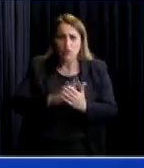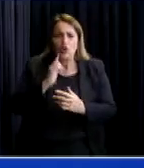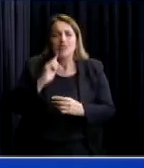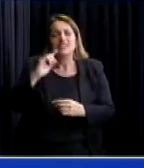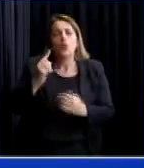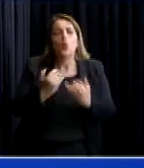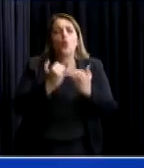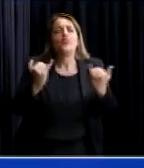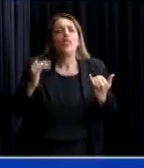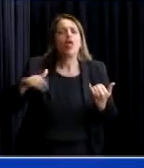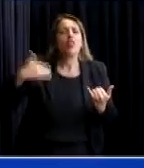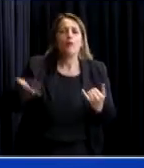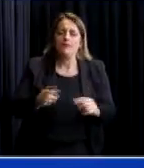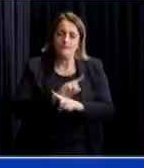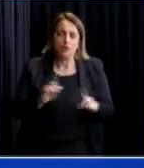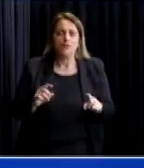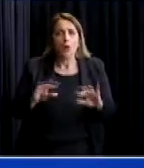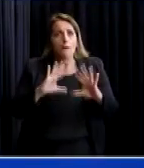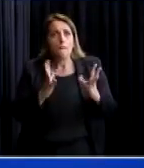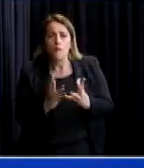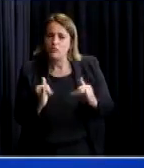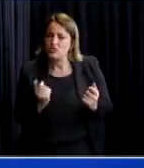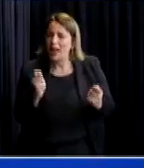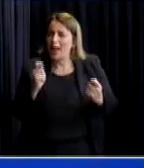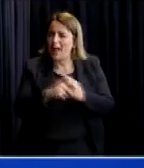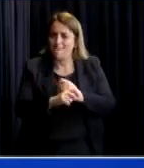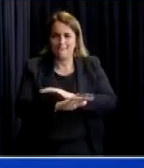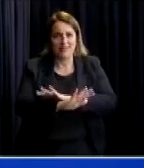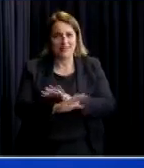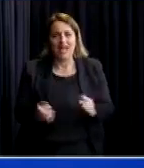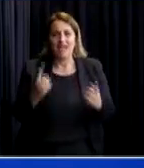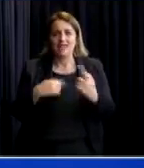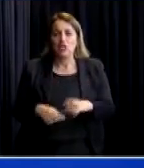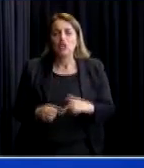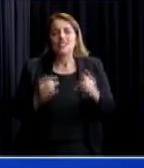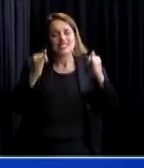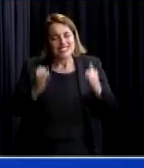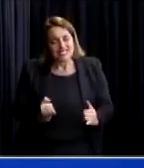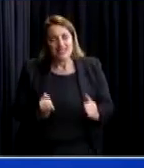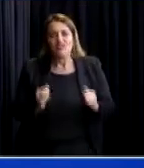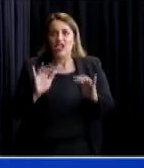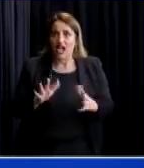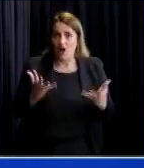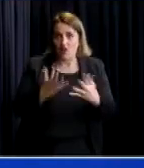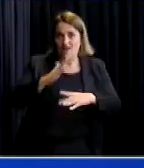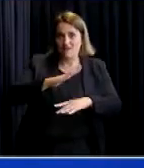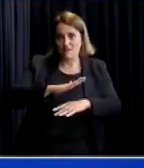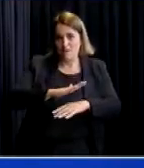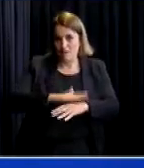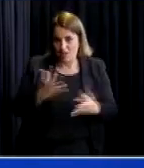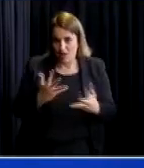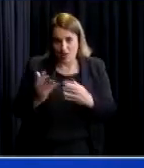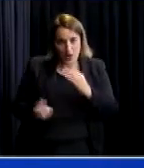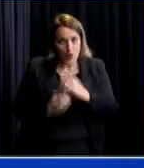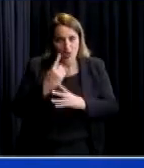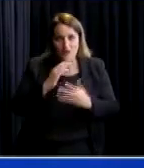el mundo ya no va a ser el mismo y sin perjuicio de ser grandilocuentes en estos tiempos que vienen va a haber